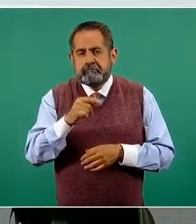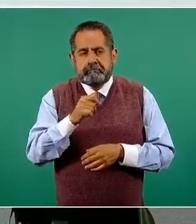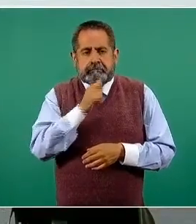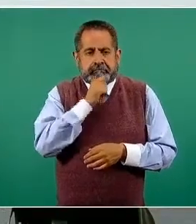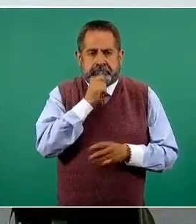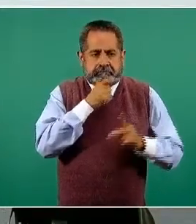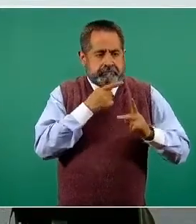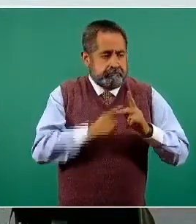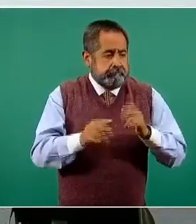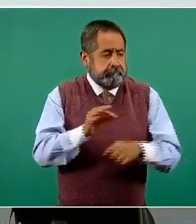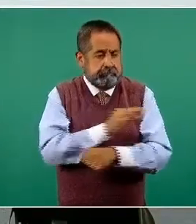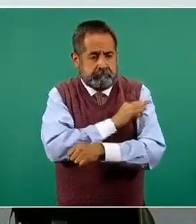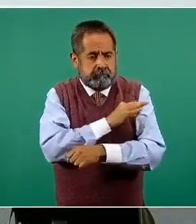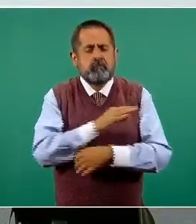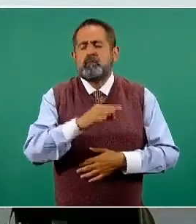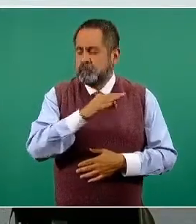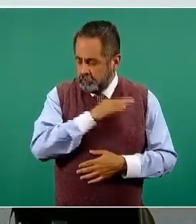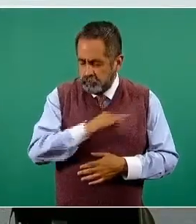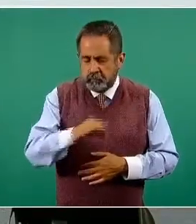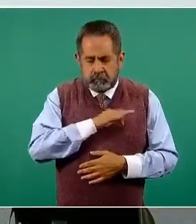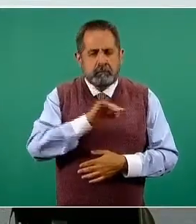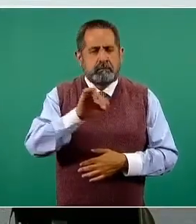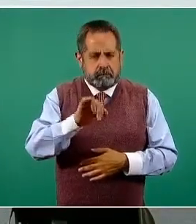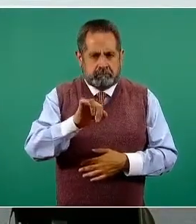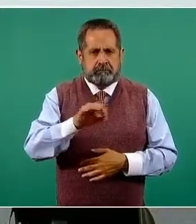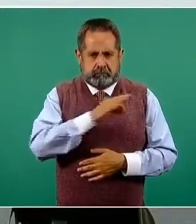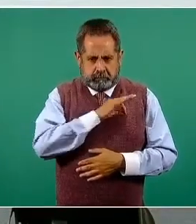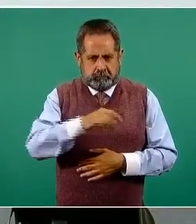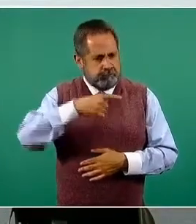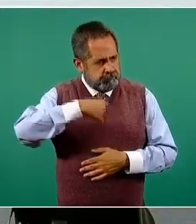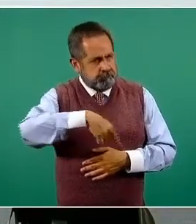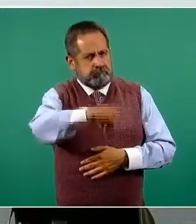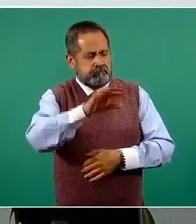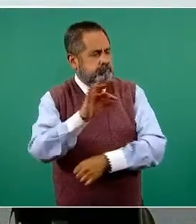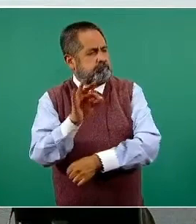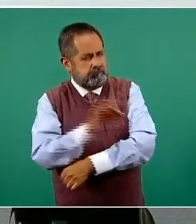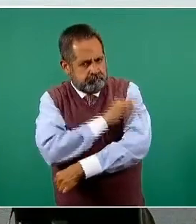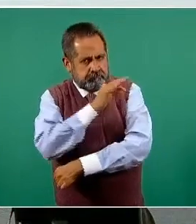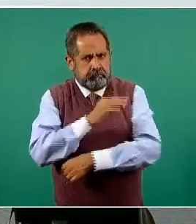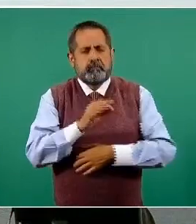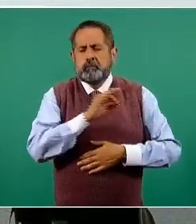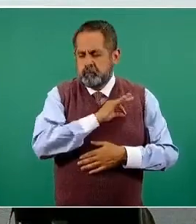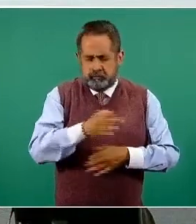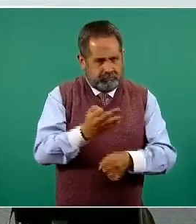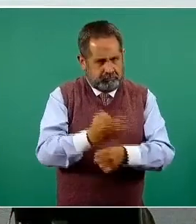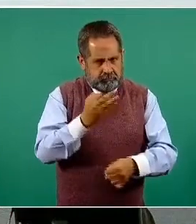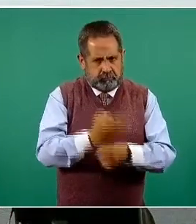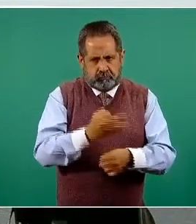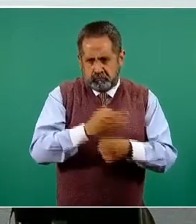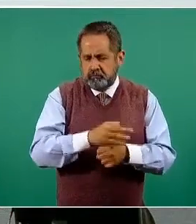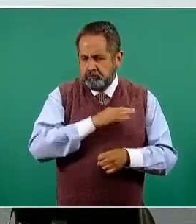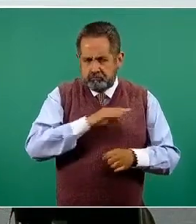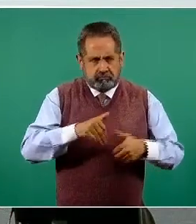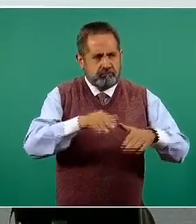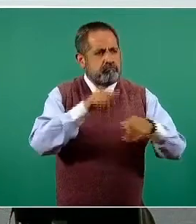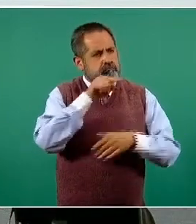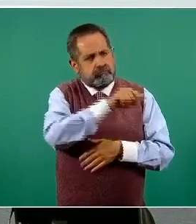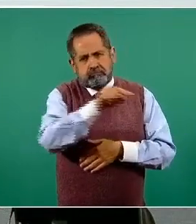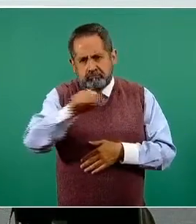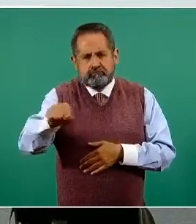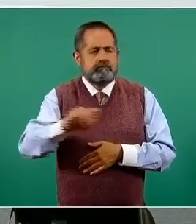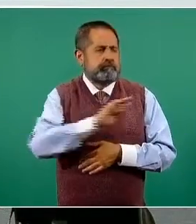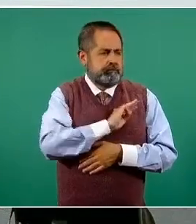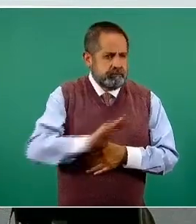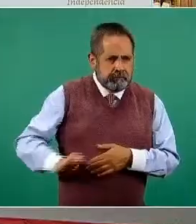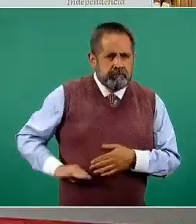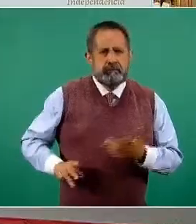de vacunación, lo pueden hacer en este momento, se pueden acercar a los centros de vacunación en sus municipios o